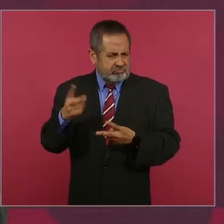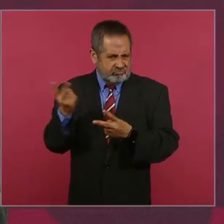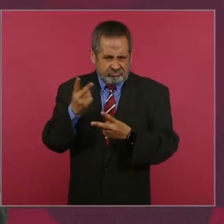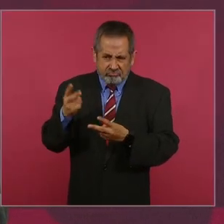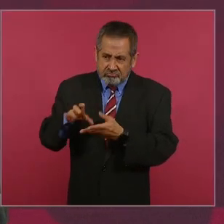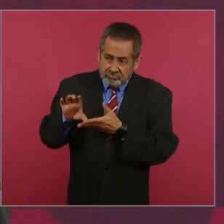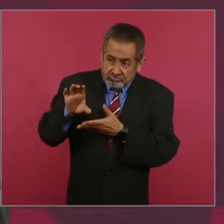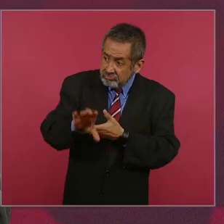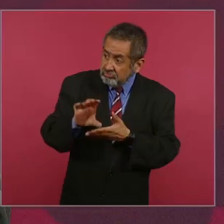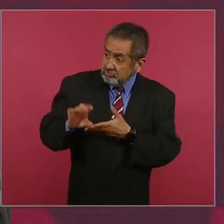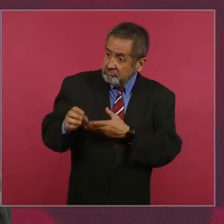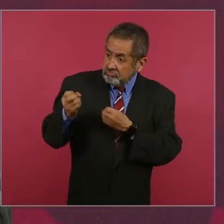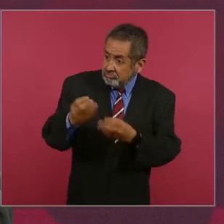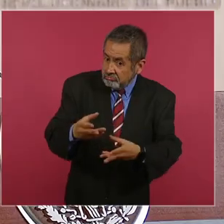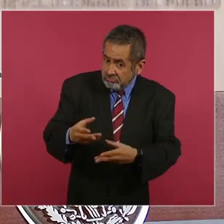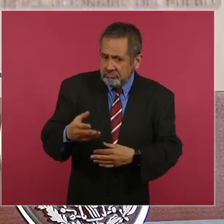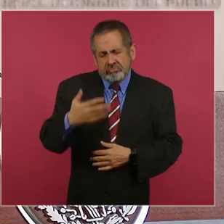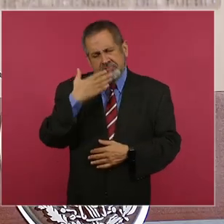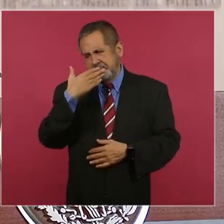muy bien